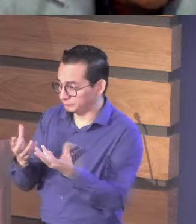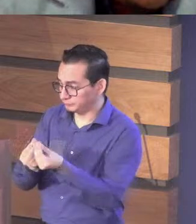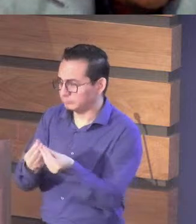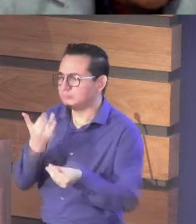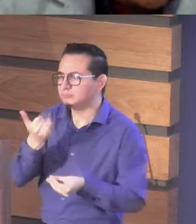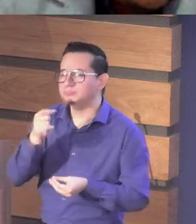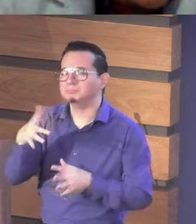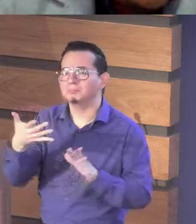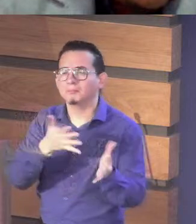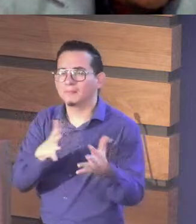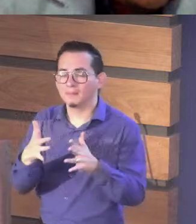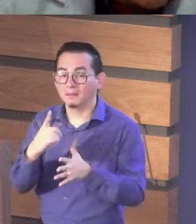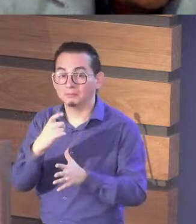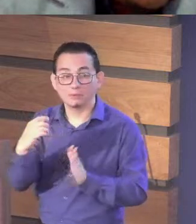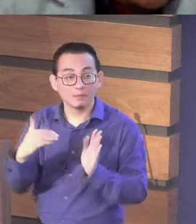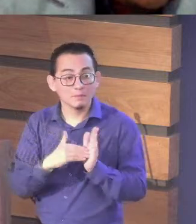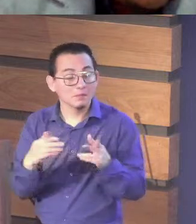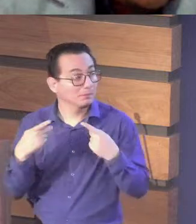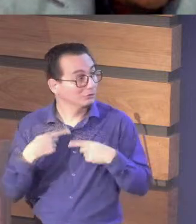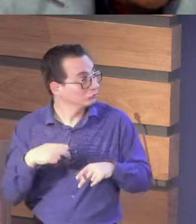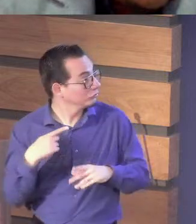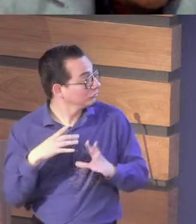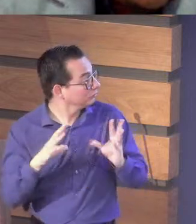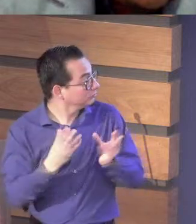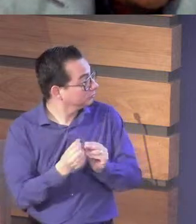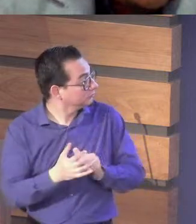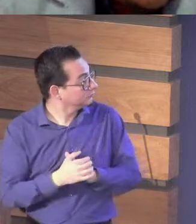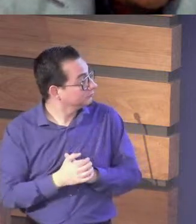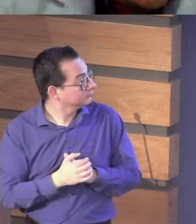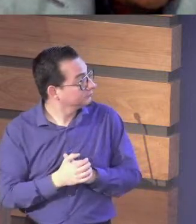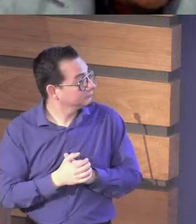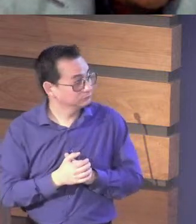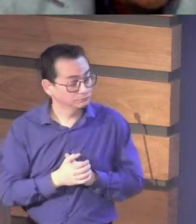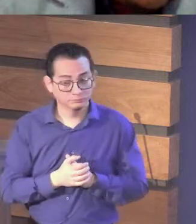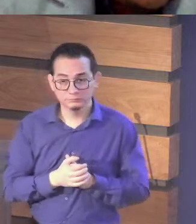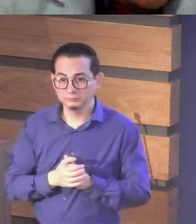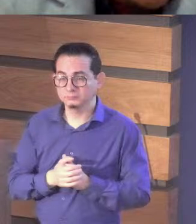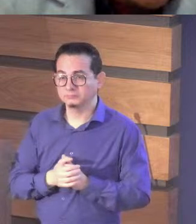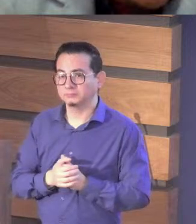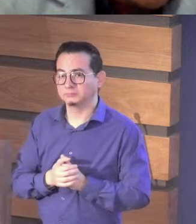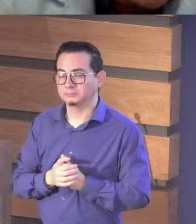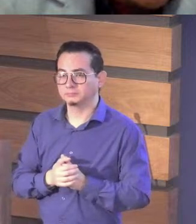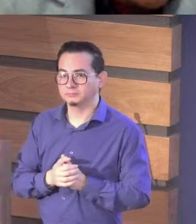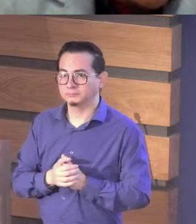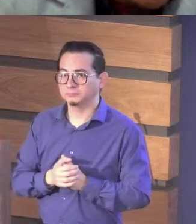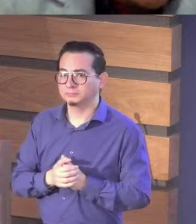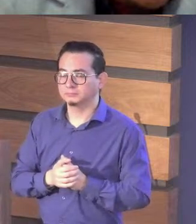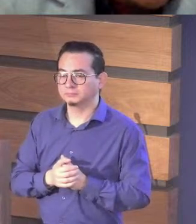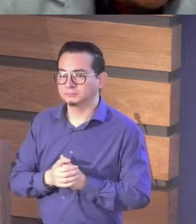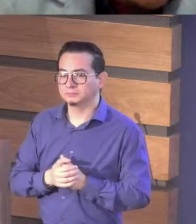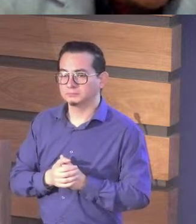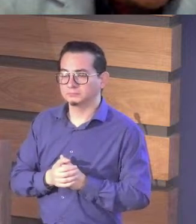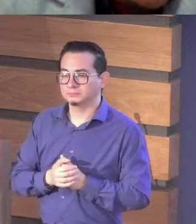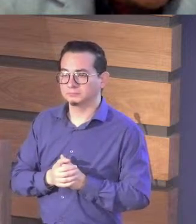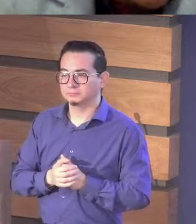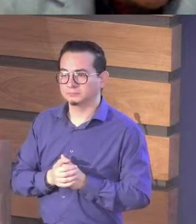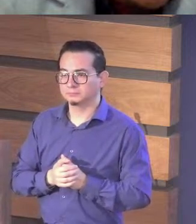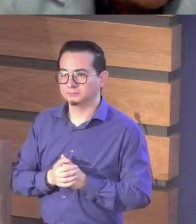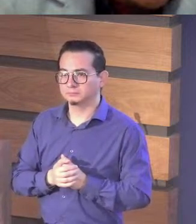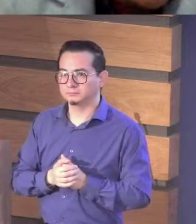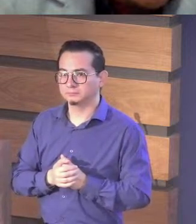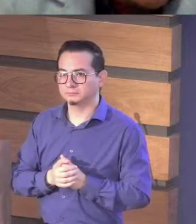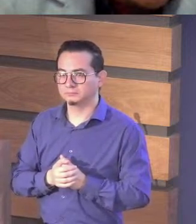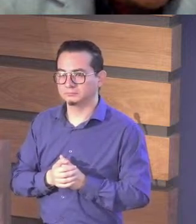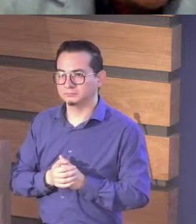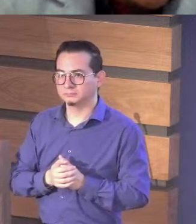personas. ¿Qué se debe al transporte pesado, el transporte de bus, el